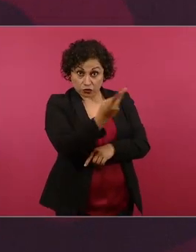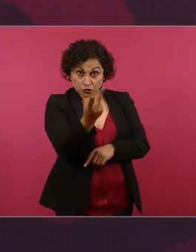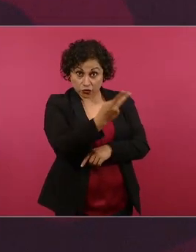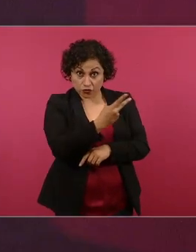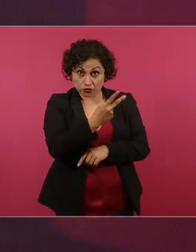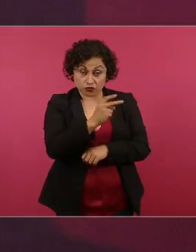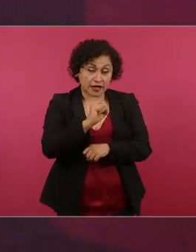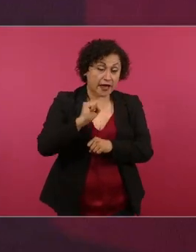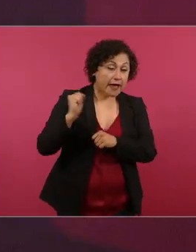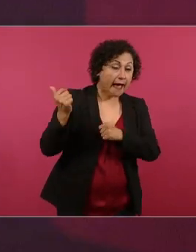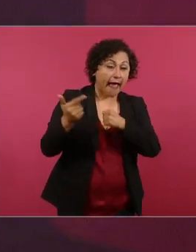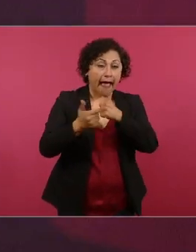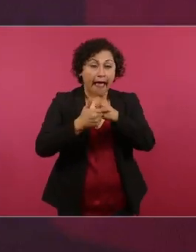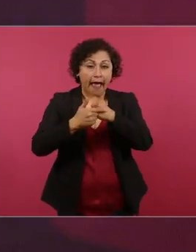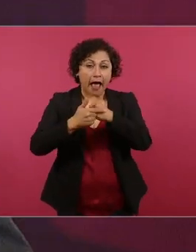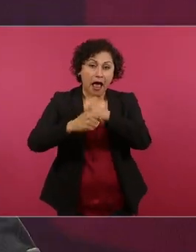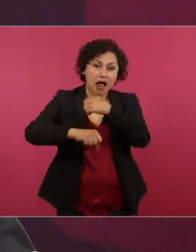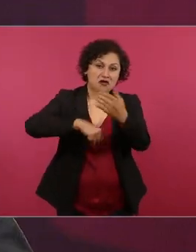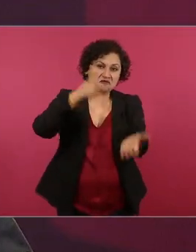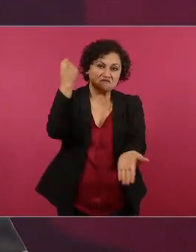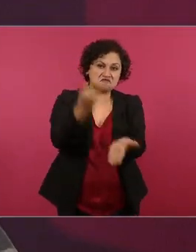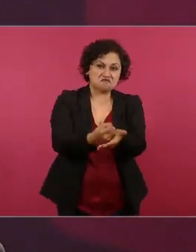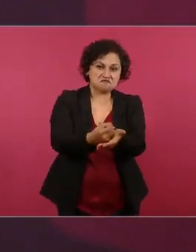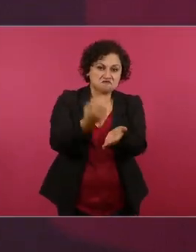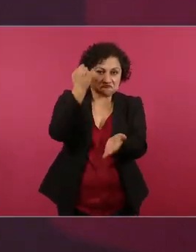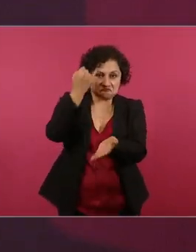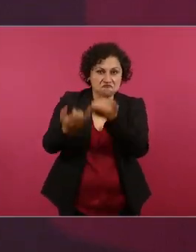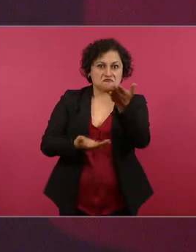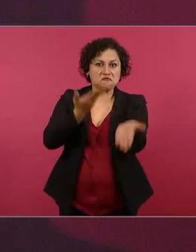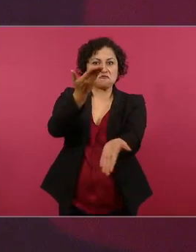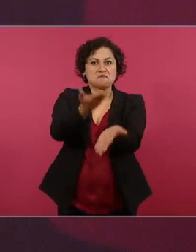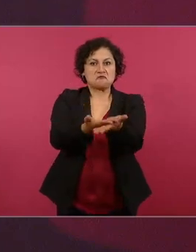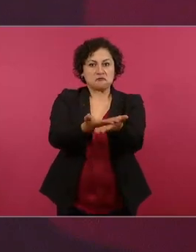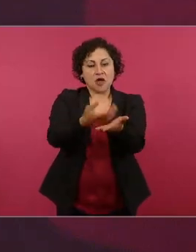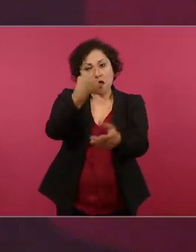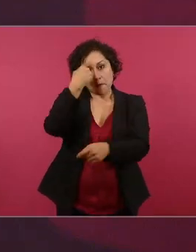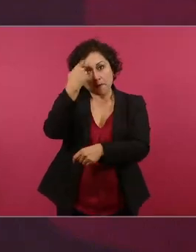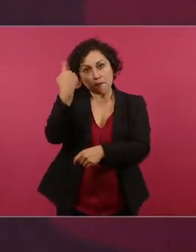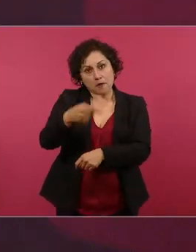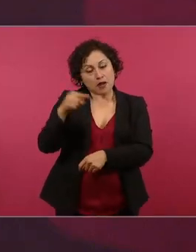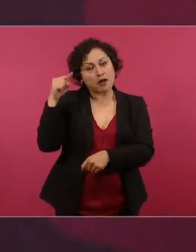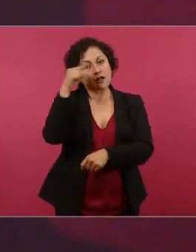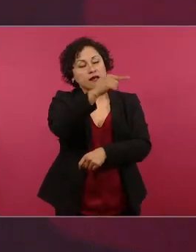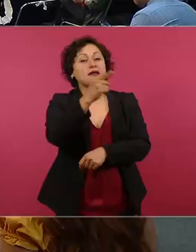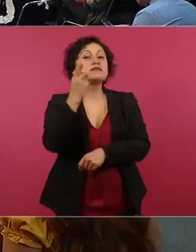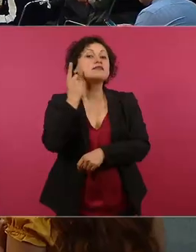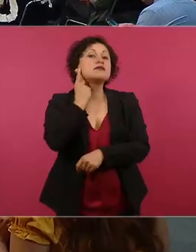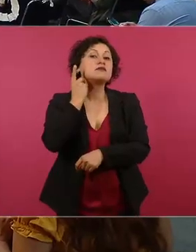o ha presentado un plan al Congreso